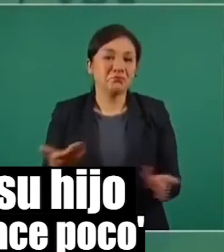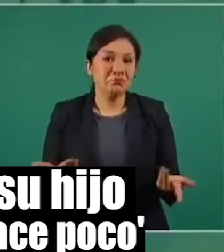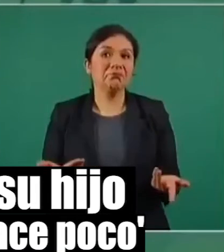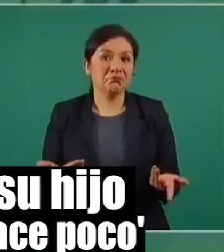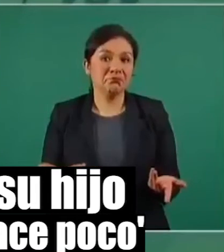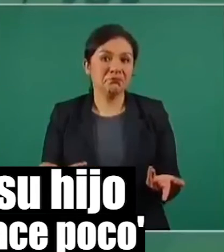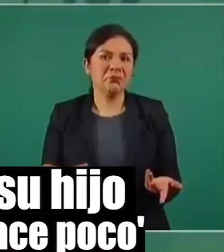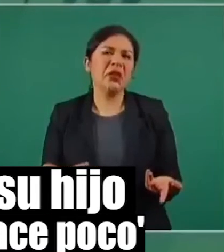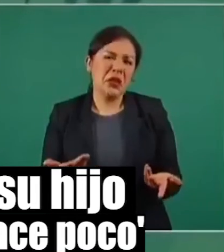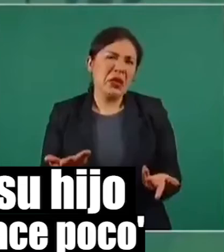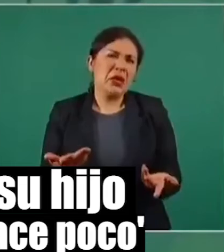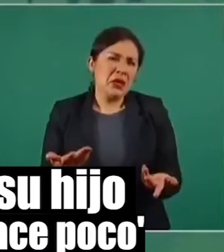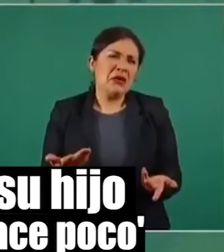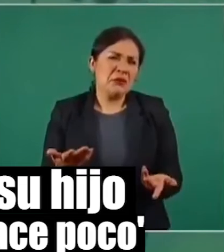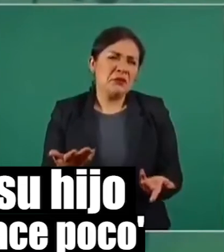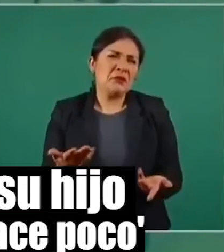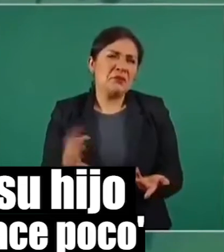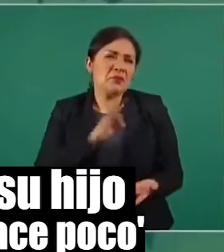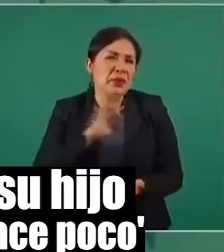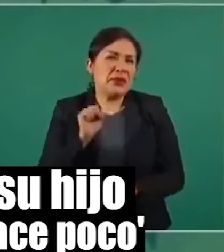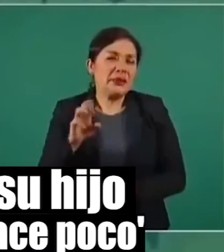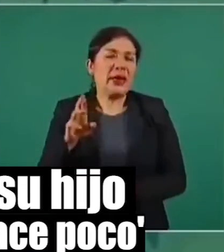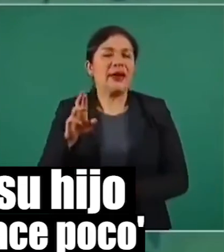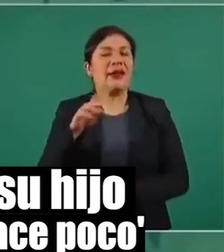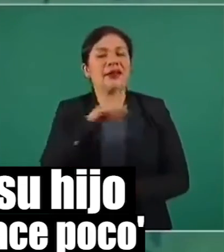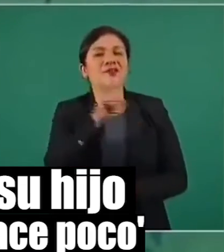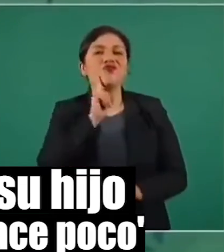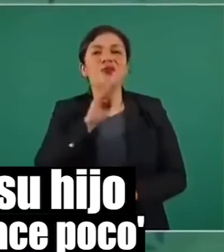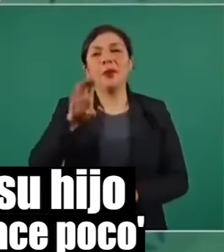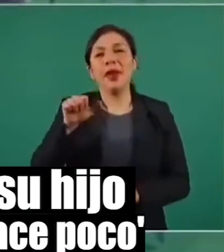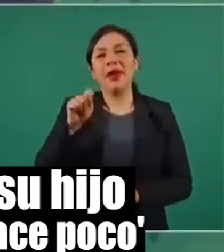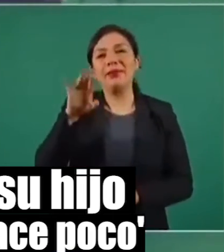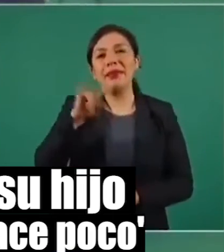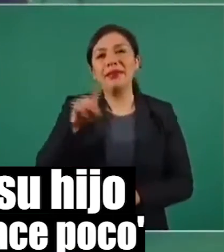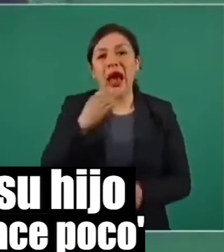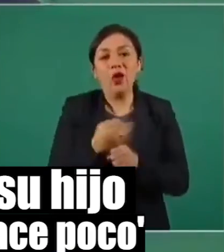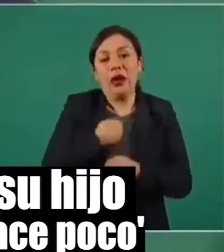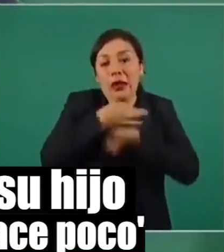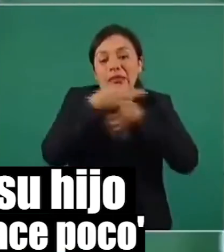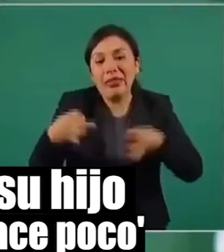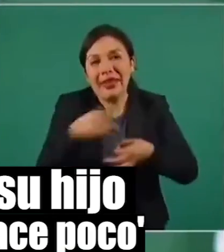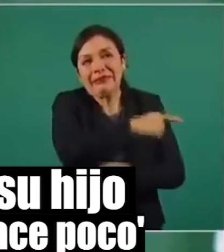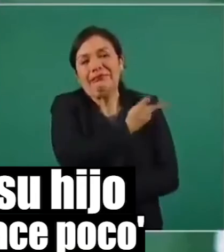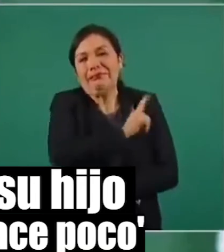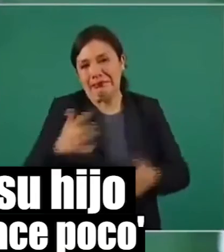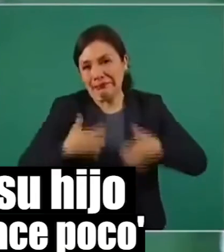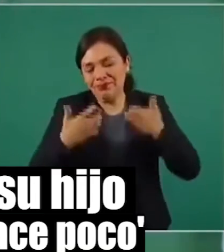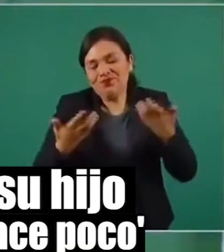no le va a gustar mucho a beatriz que haya dicho esto pero bueno